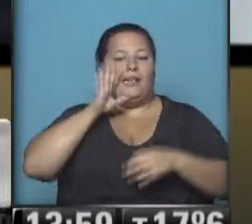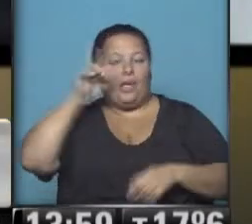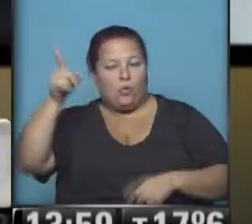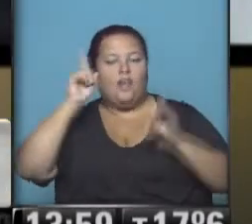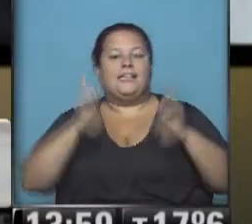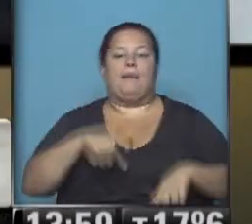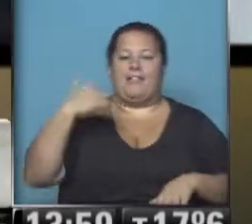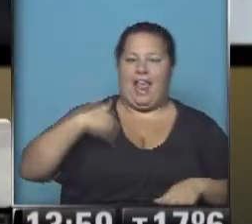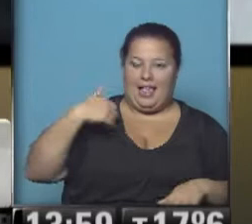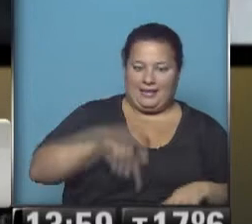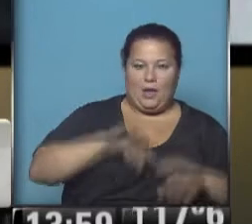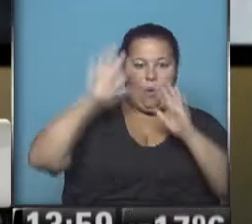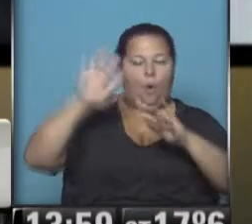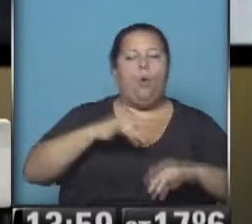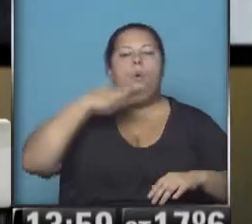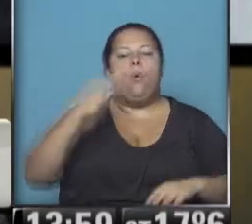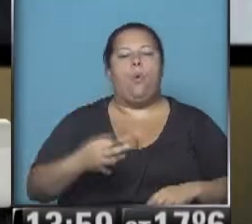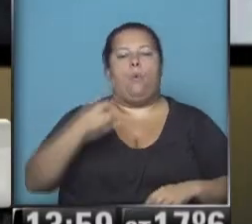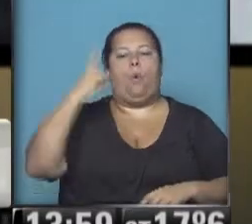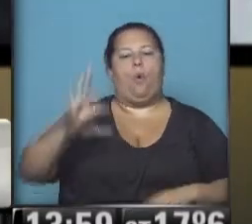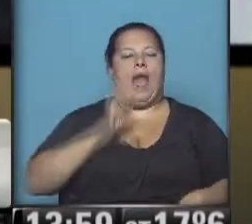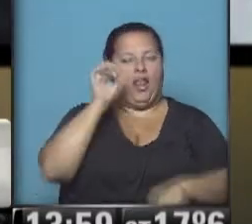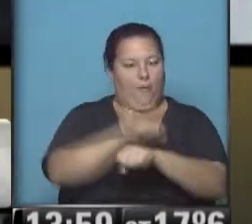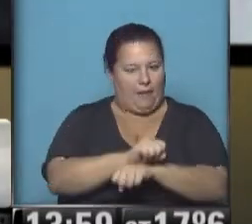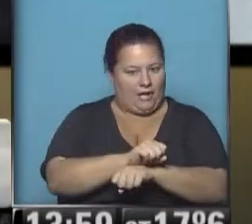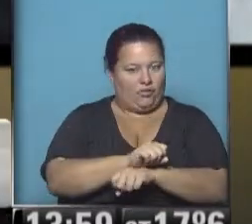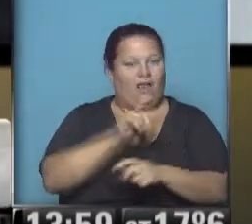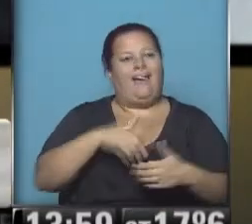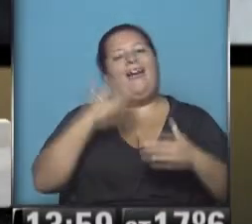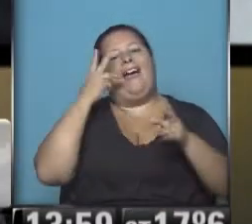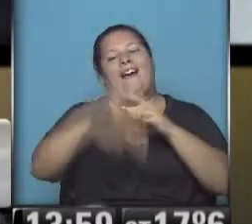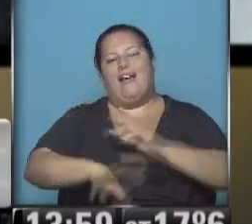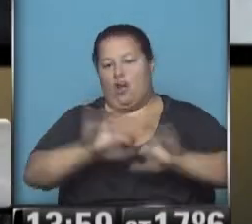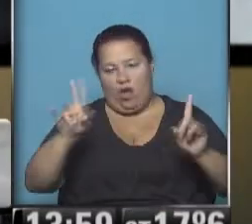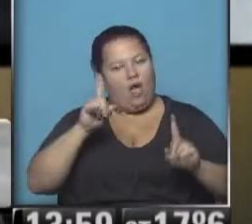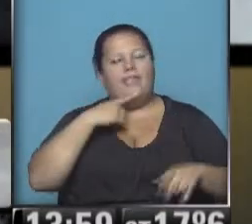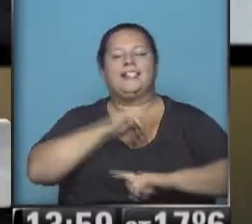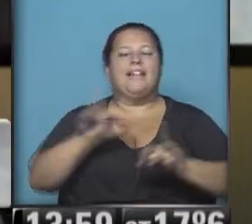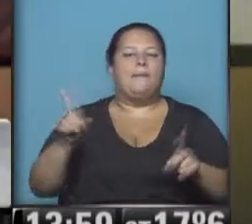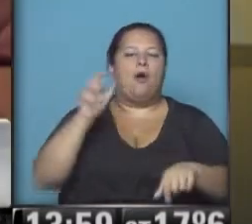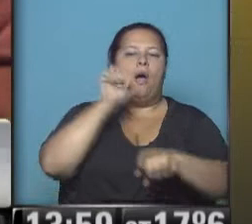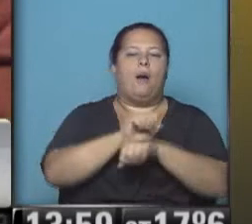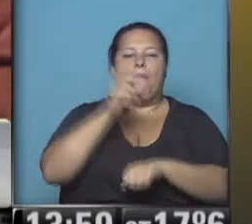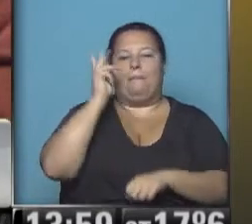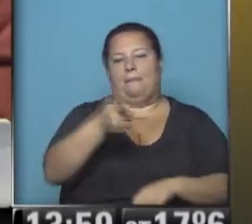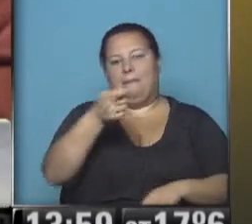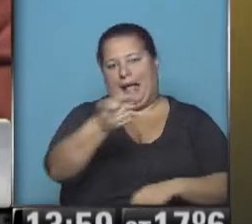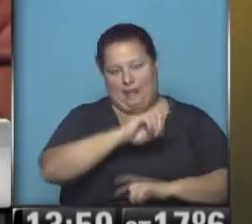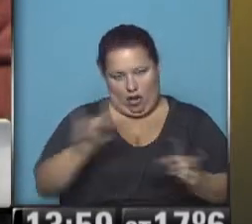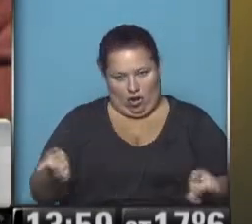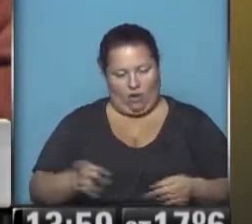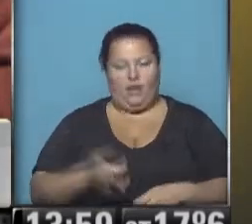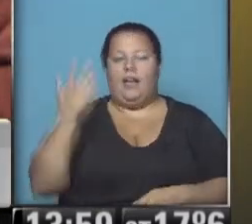estadounidense como en la argentina, que cumpla un año de pena, que no esté prescrito el hecho y que no se vaya a imponer una pena de muerte. Maxi. Bueno, el que acaba de